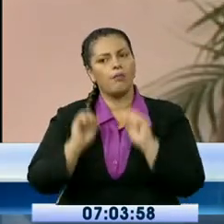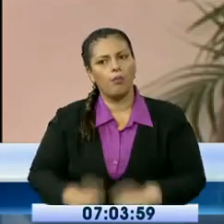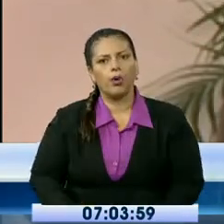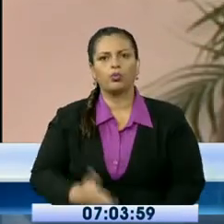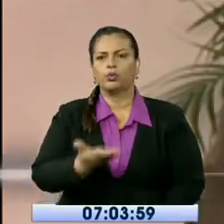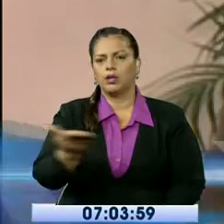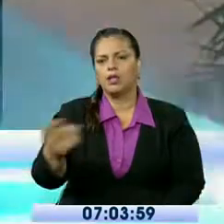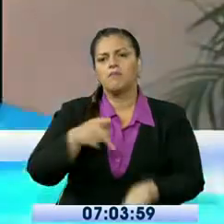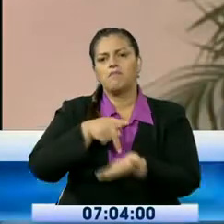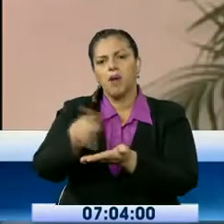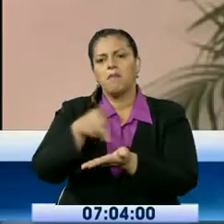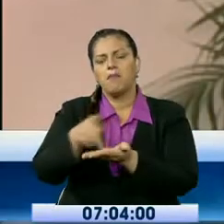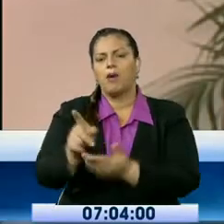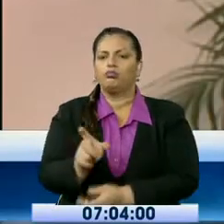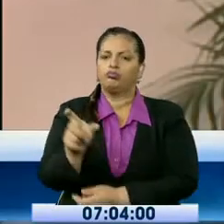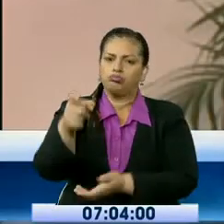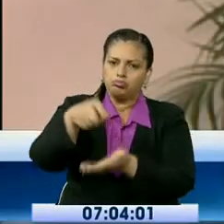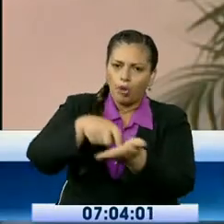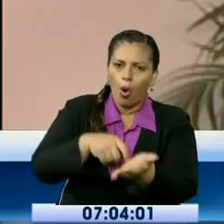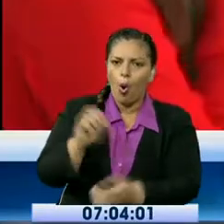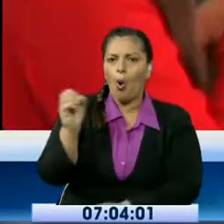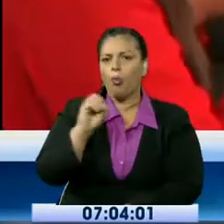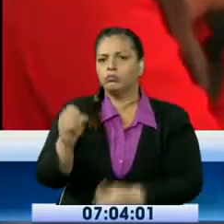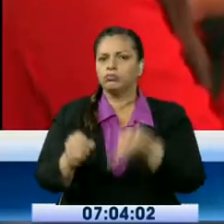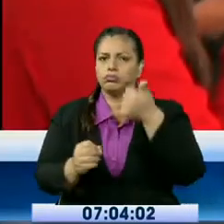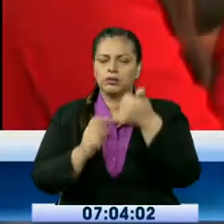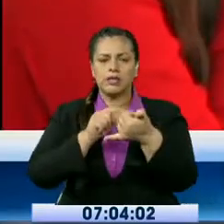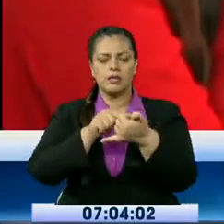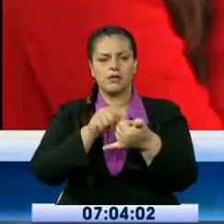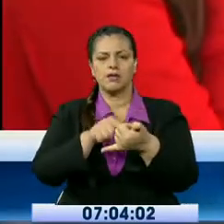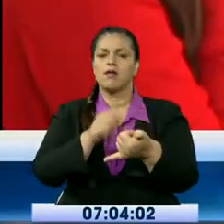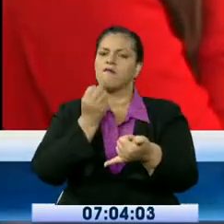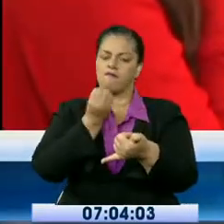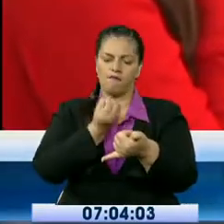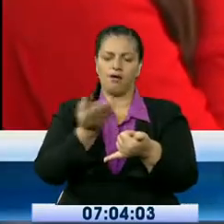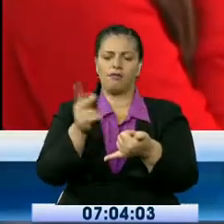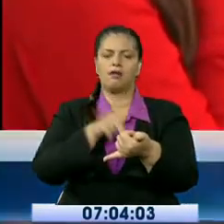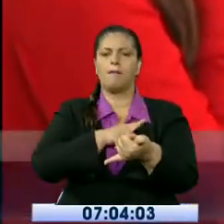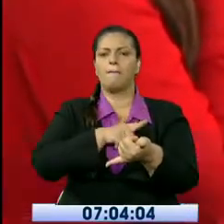dinamizar la actividad económica. Informó Rosalena Vascones.